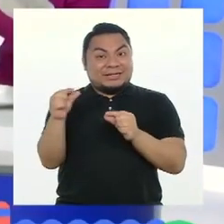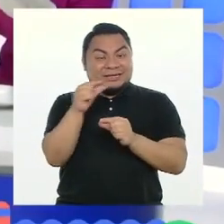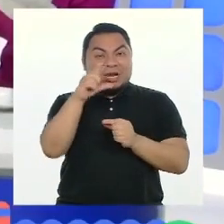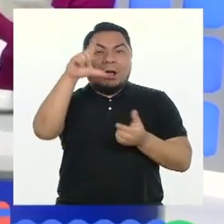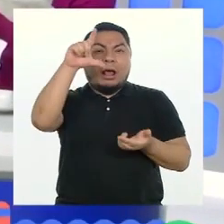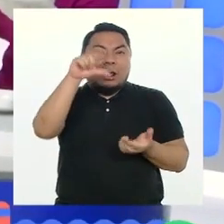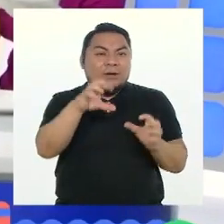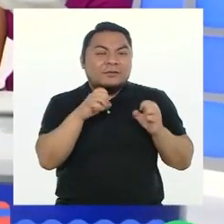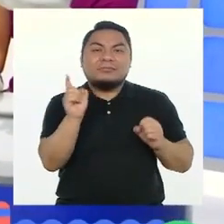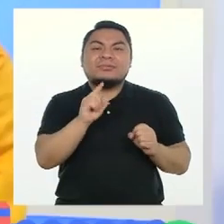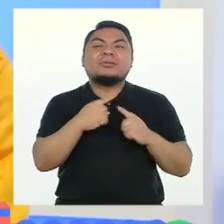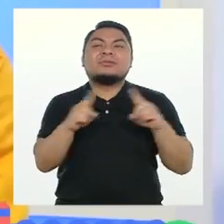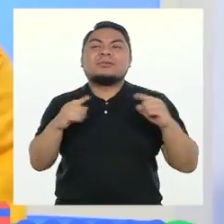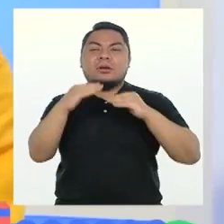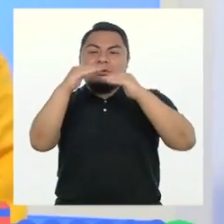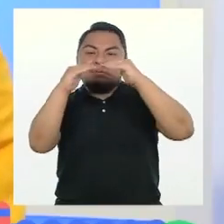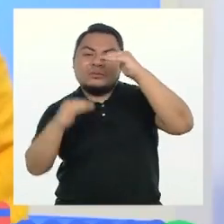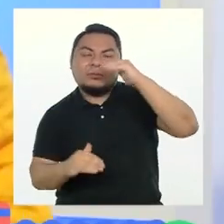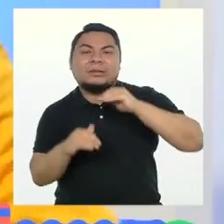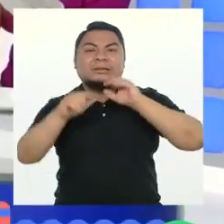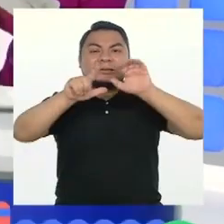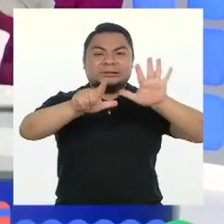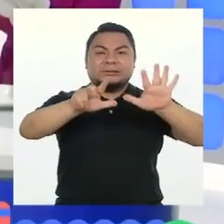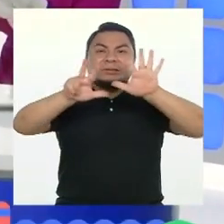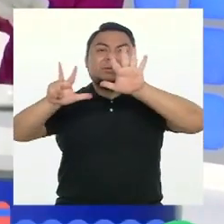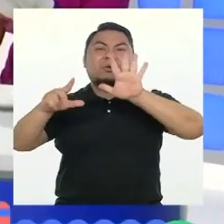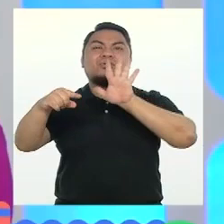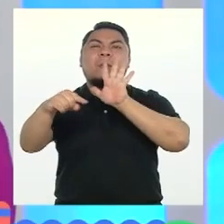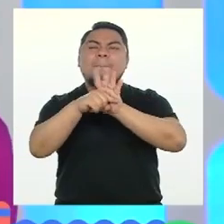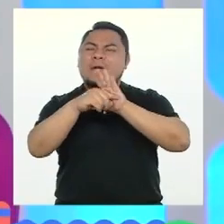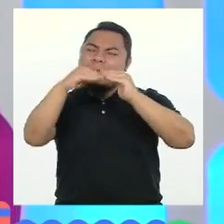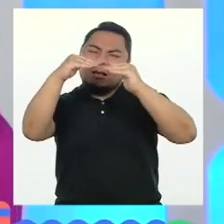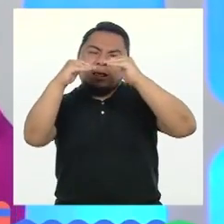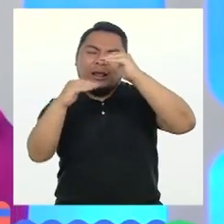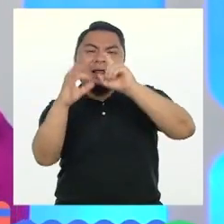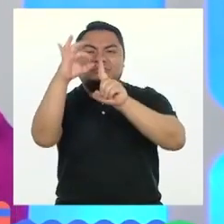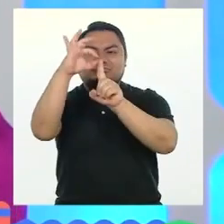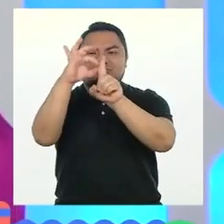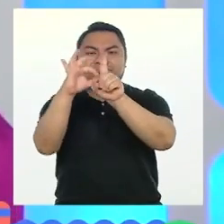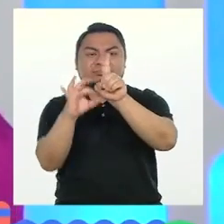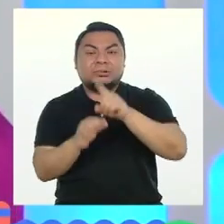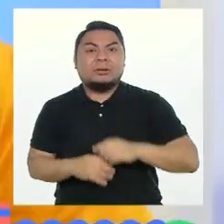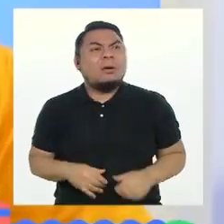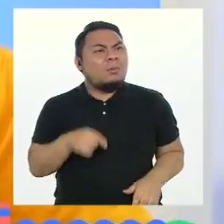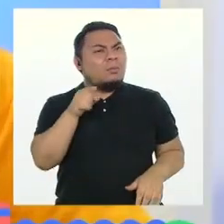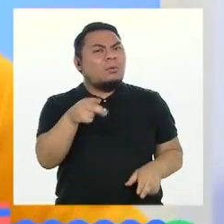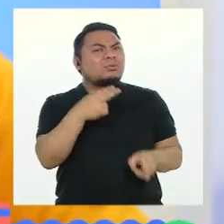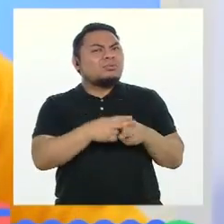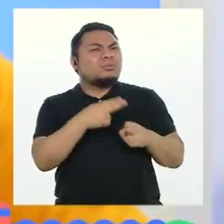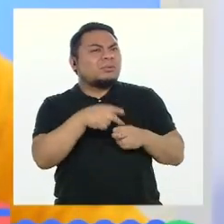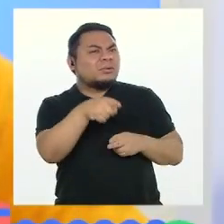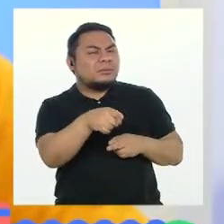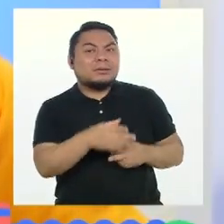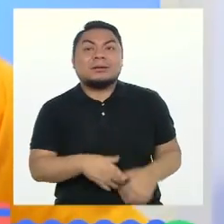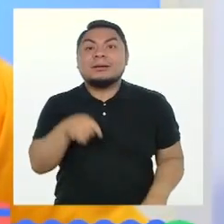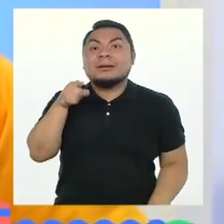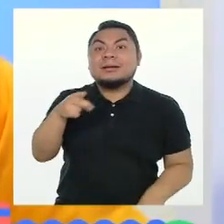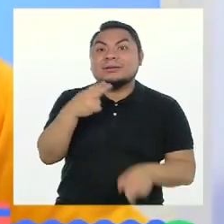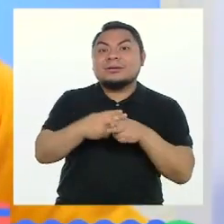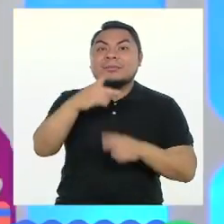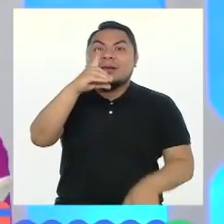normal. Tiene que estar a menos 78 grados centígrados. ¿Y cómo se llama este gas con el que está hecho este hielo? Se llama dióxido de